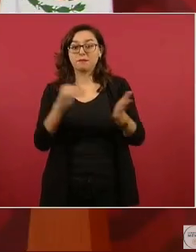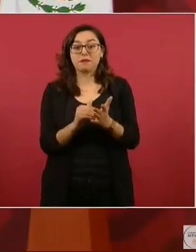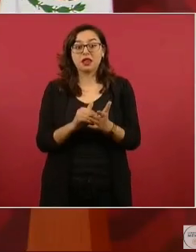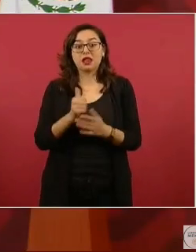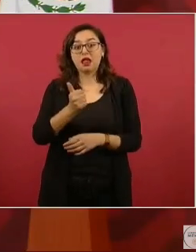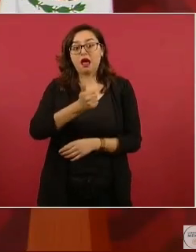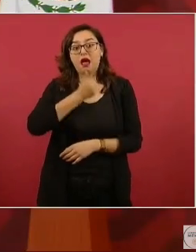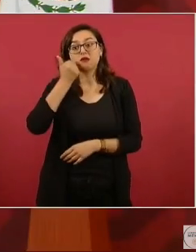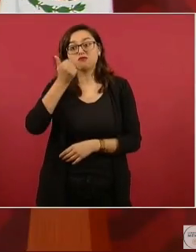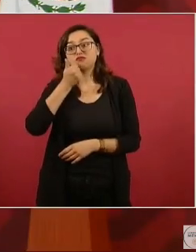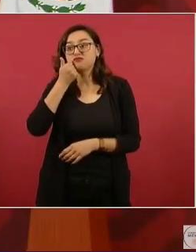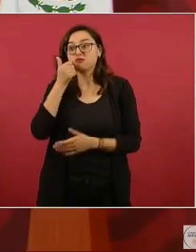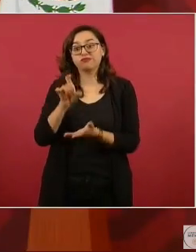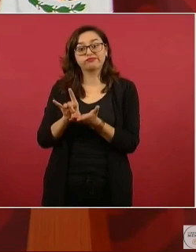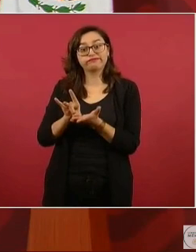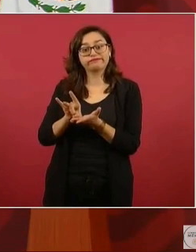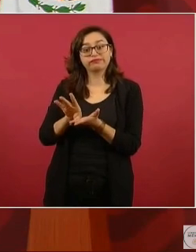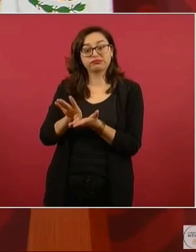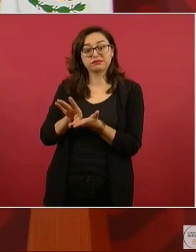rechazados.